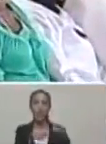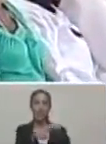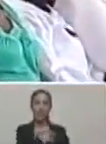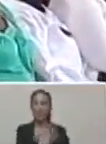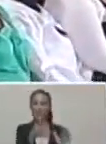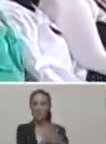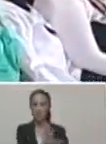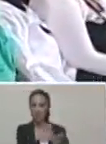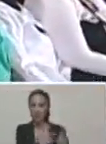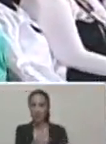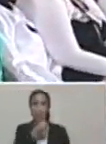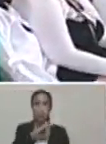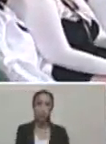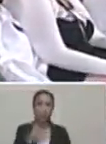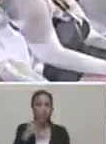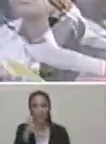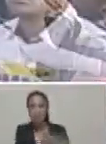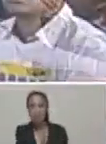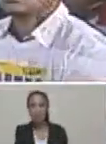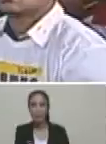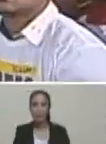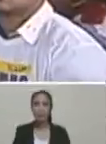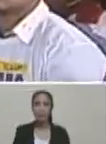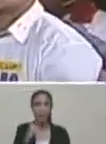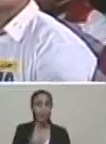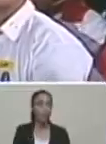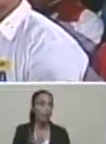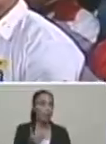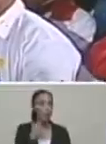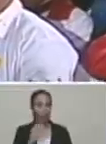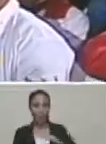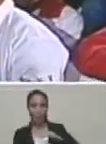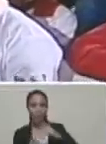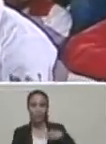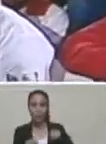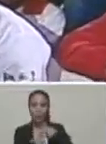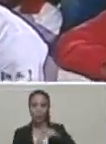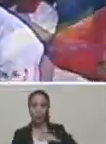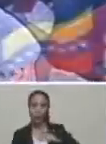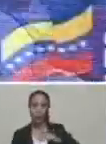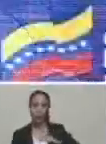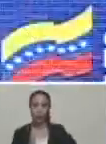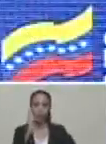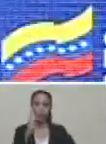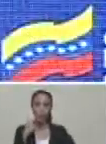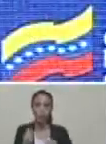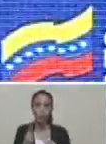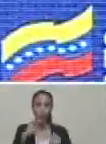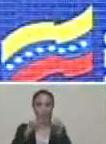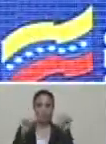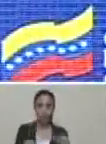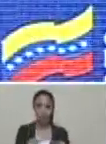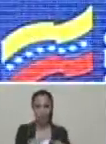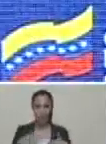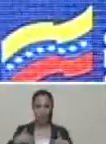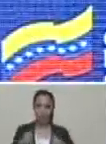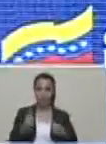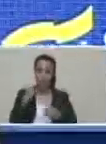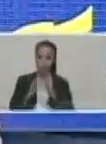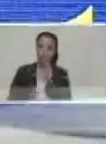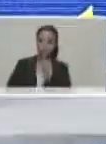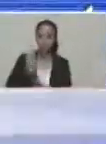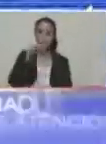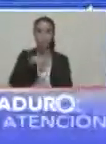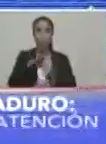términos históricos, la base fundamental para construir el nuevo sistema de salud que está contemplado